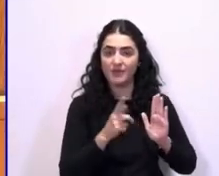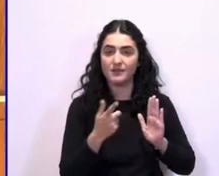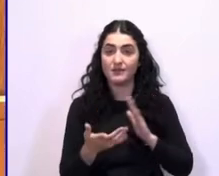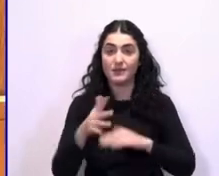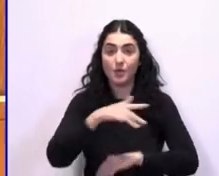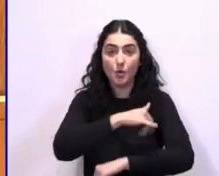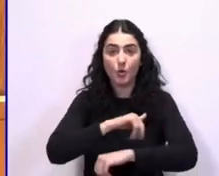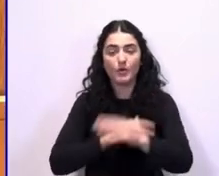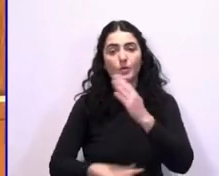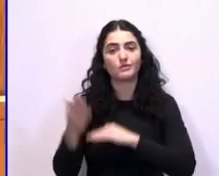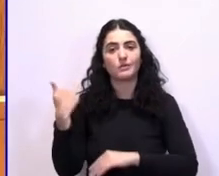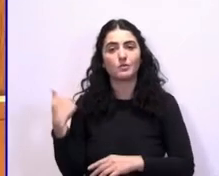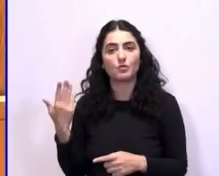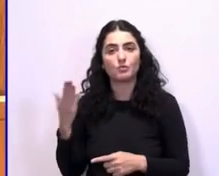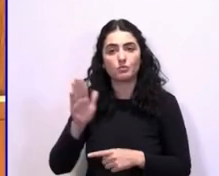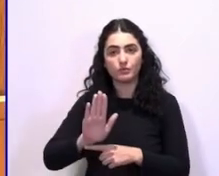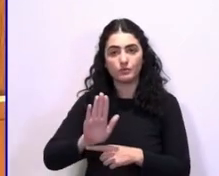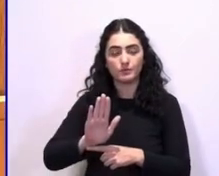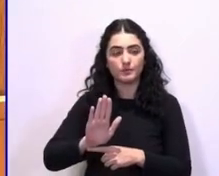legislatura,